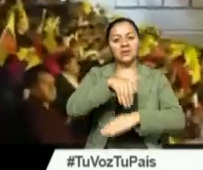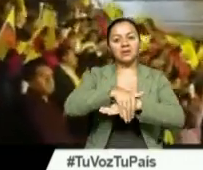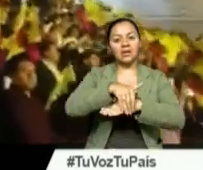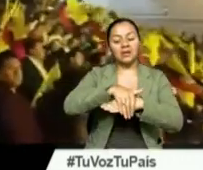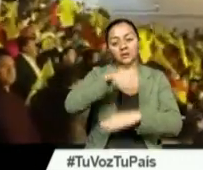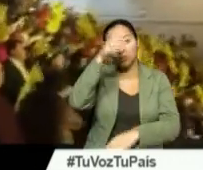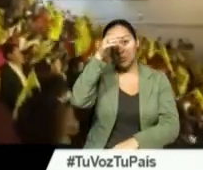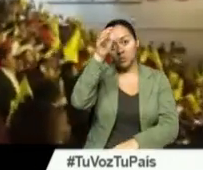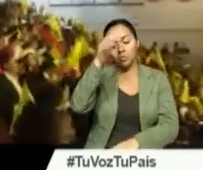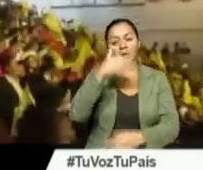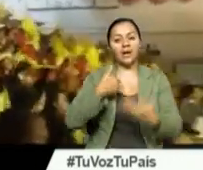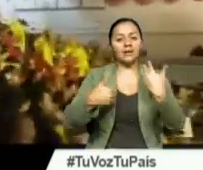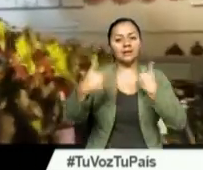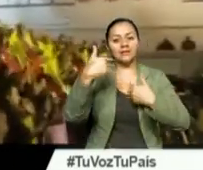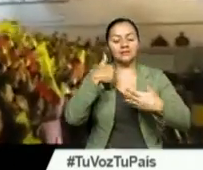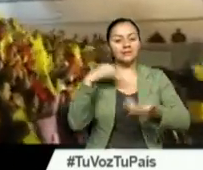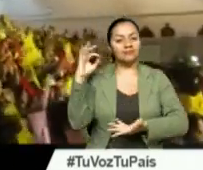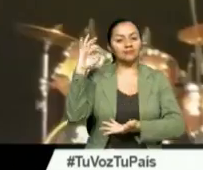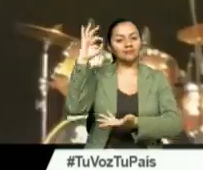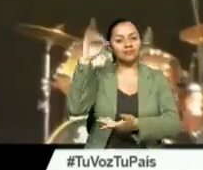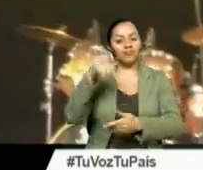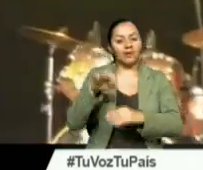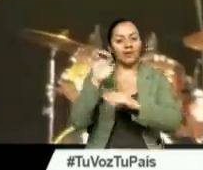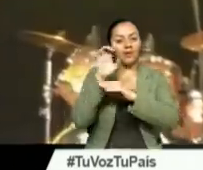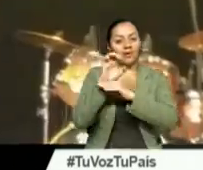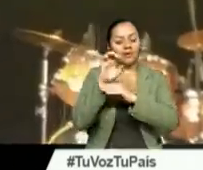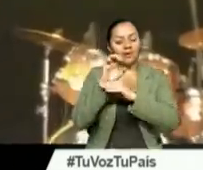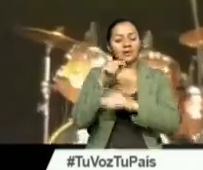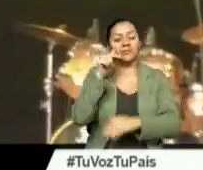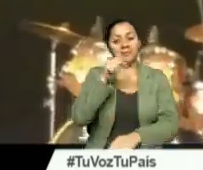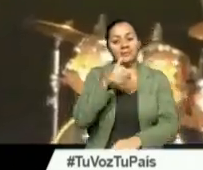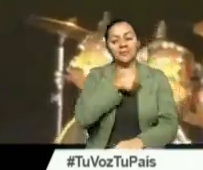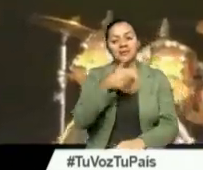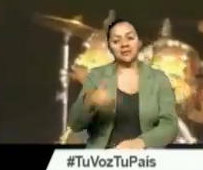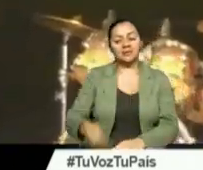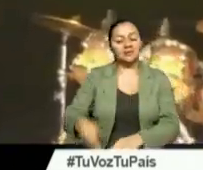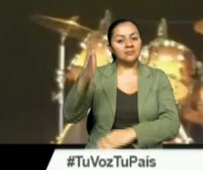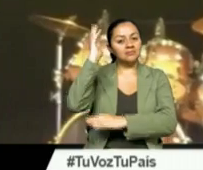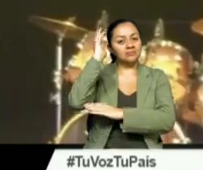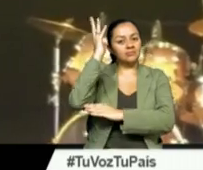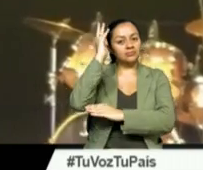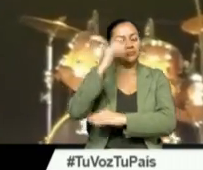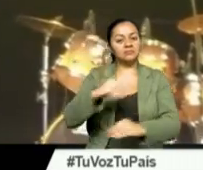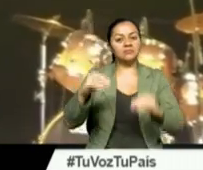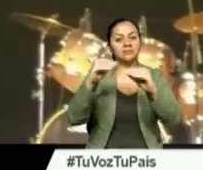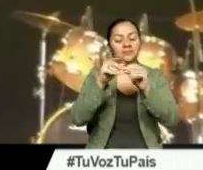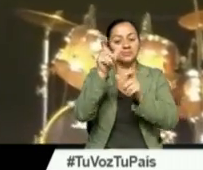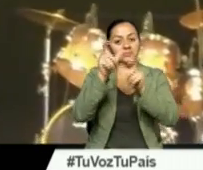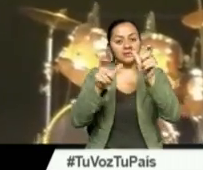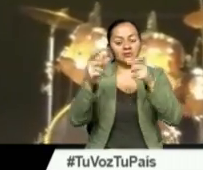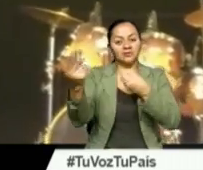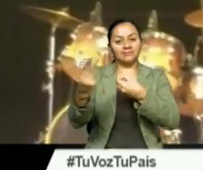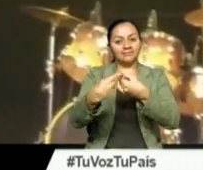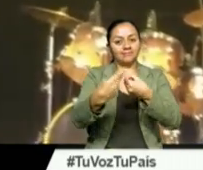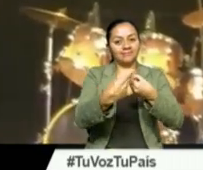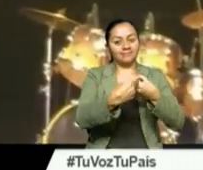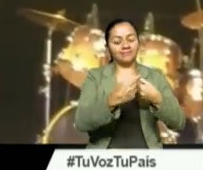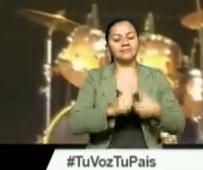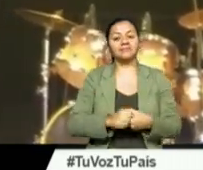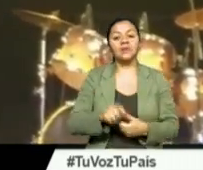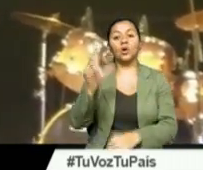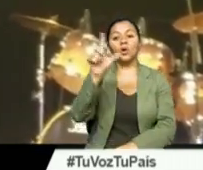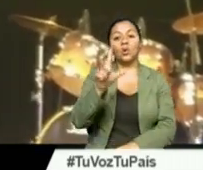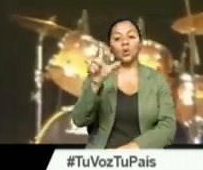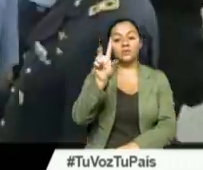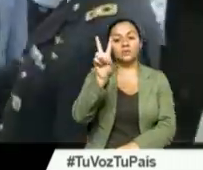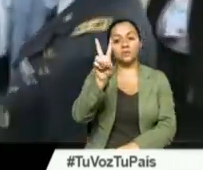grupos artísticos representativos del Ecuador y el primer mandatario brindará unas palabras a los asistentes. El lunes 29